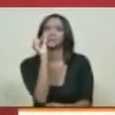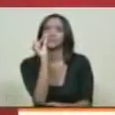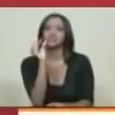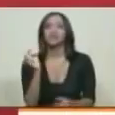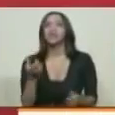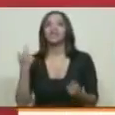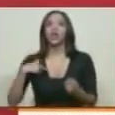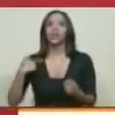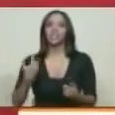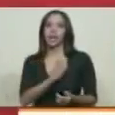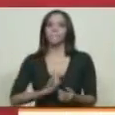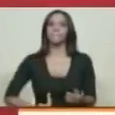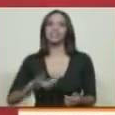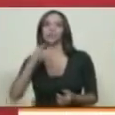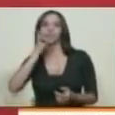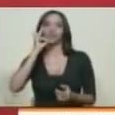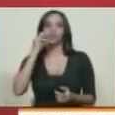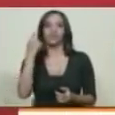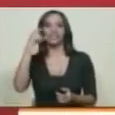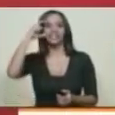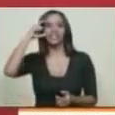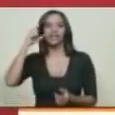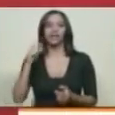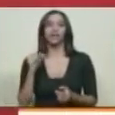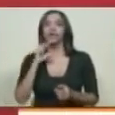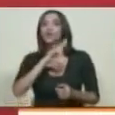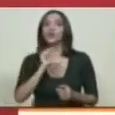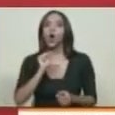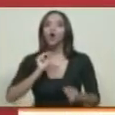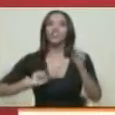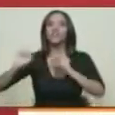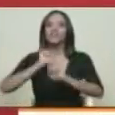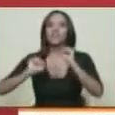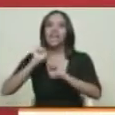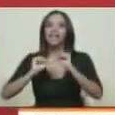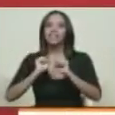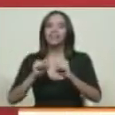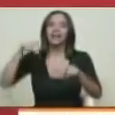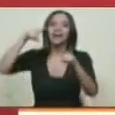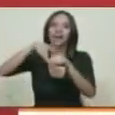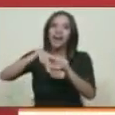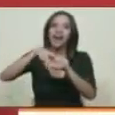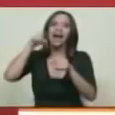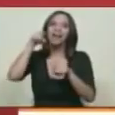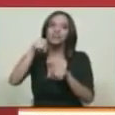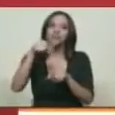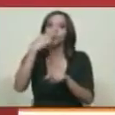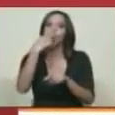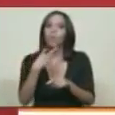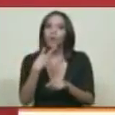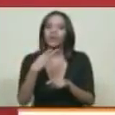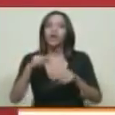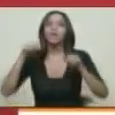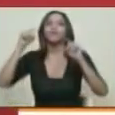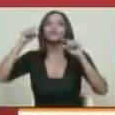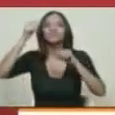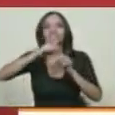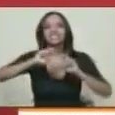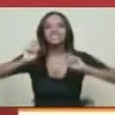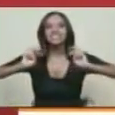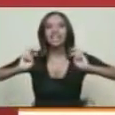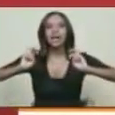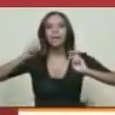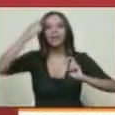tipos tienen para tomarse un café en el día. No defienda al tipo que especula a su clase, porque esto es un tema de pueblo contra